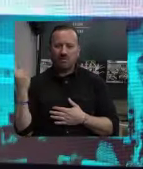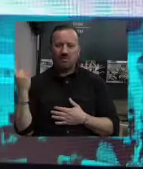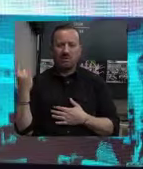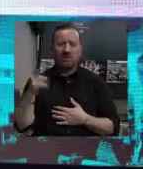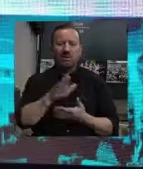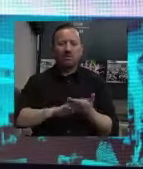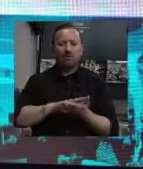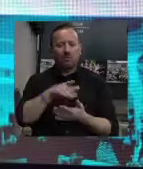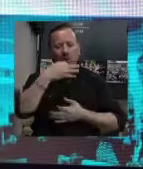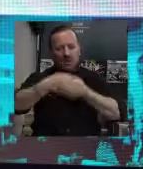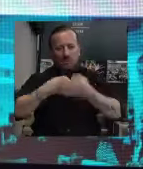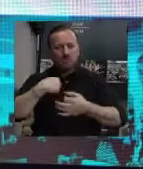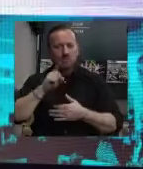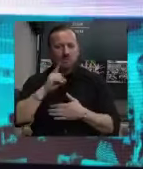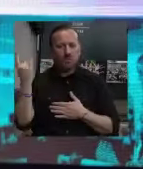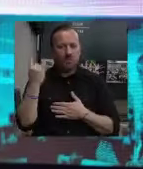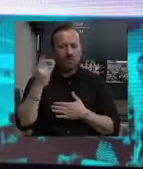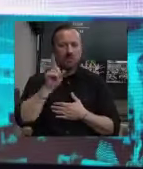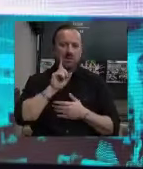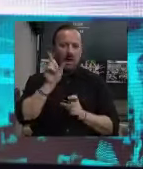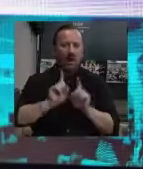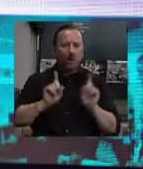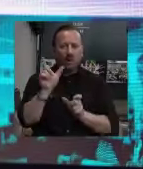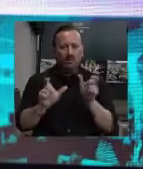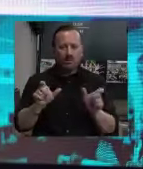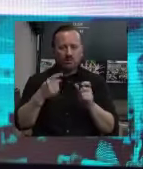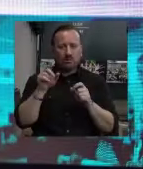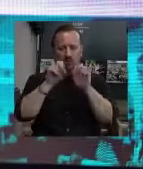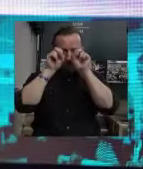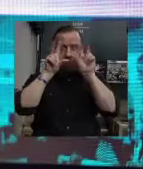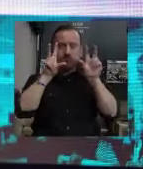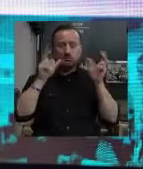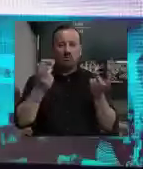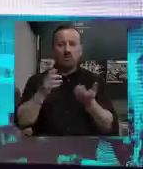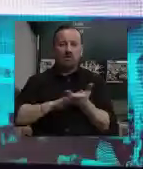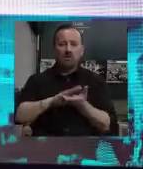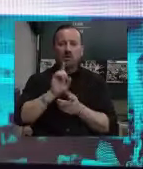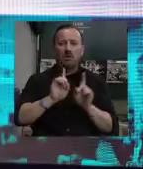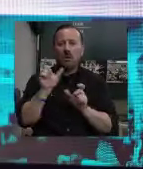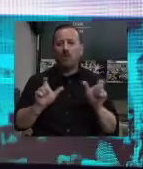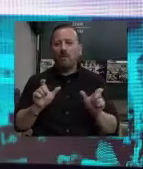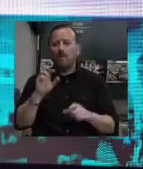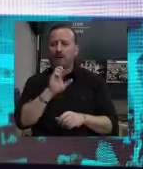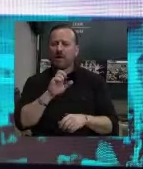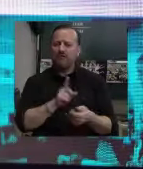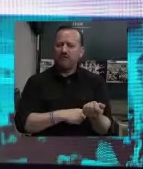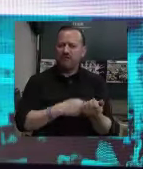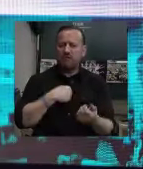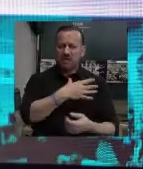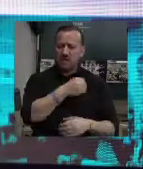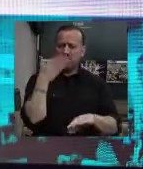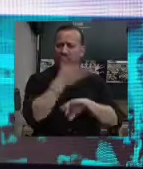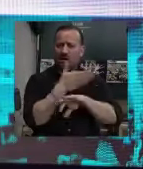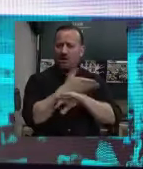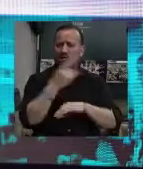cuando tú dices que estás en la universidad hay personas que se le abren los ojos hay padres de familia que dicen mi hija va